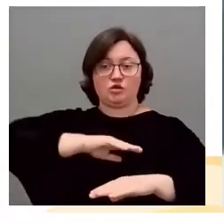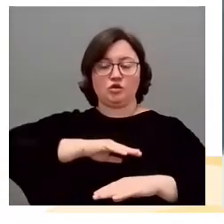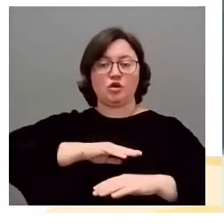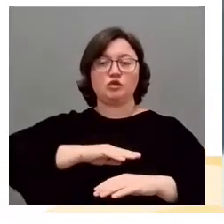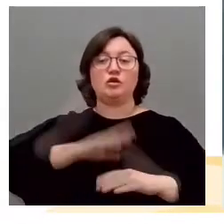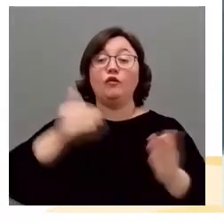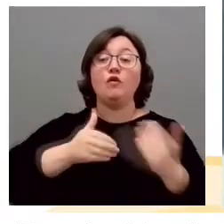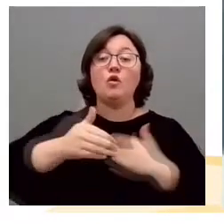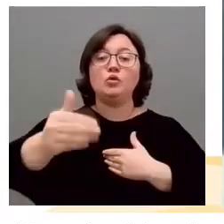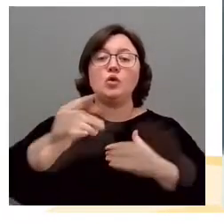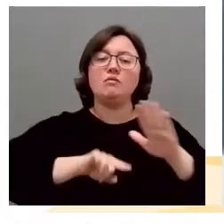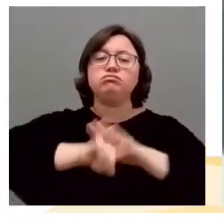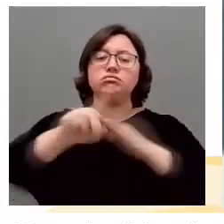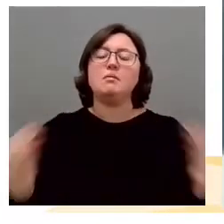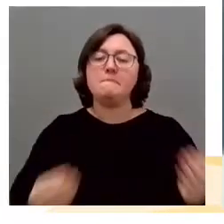un futuro mejor